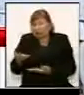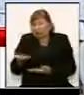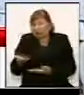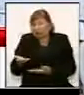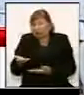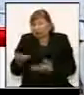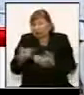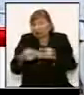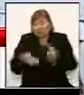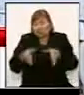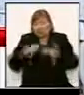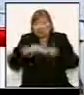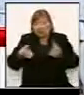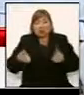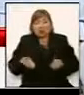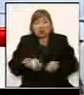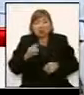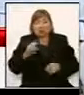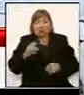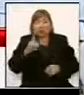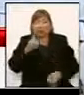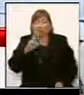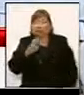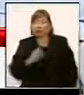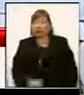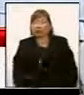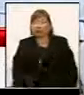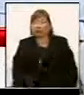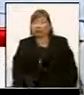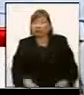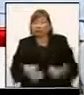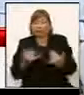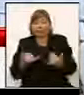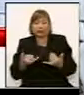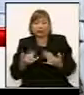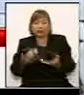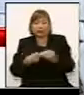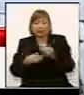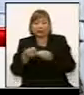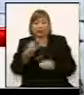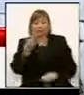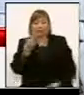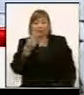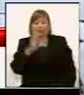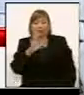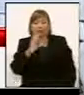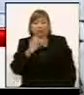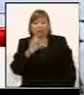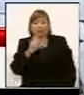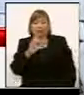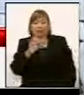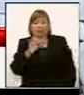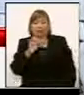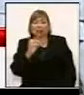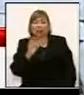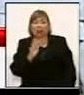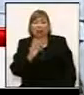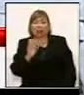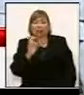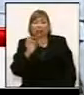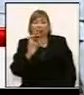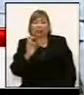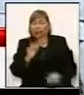PRO 101.000 metros cuadrados, que ahora los están ofertando a 150, 180 dólares el metro